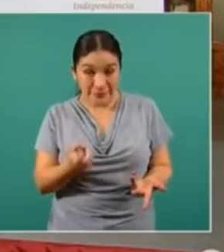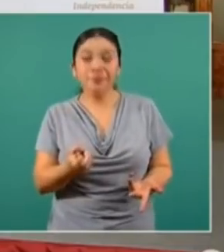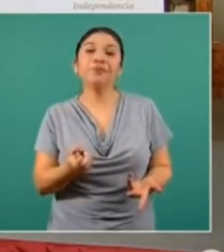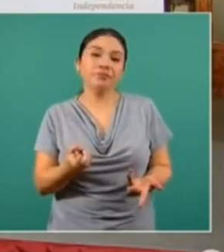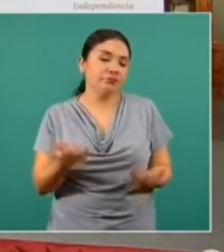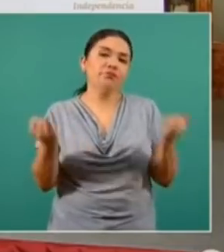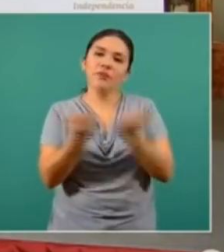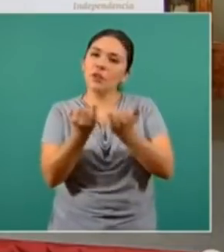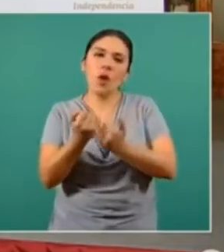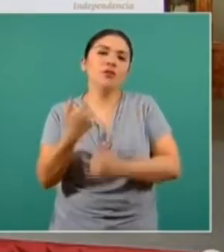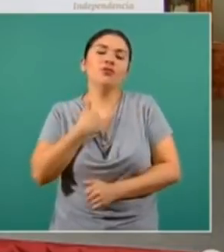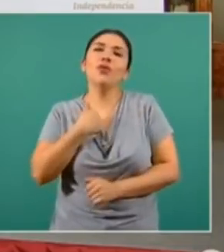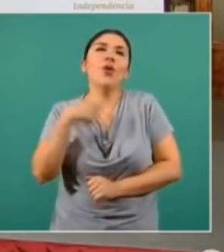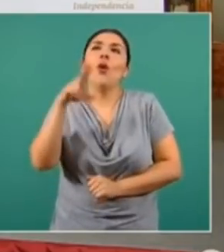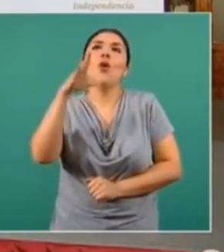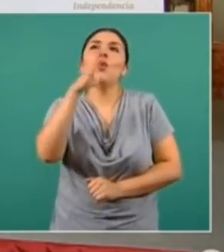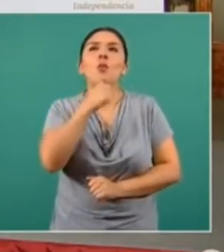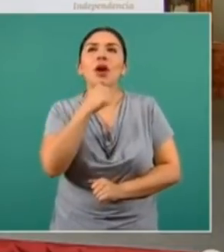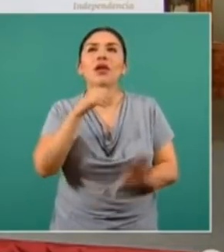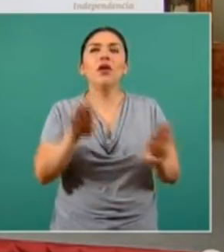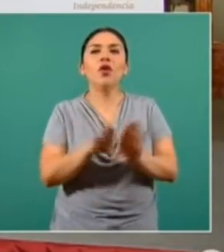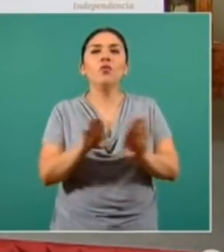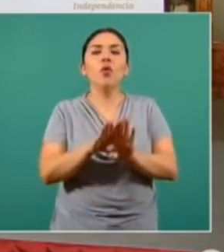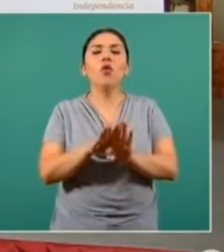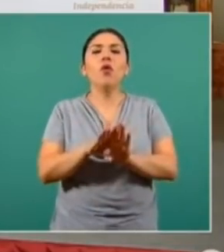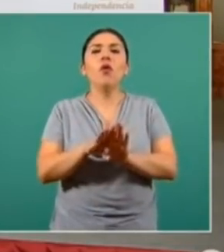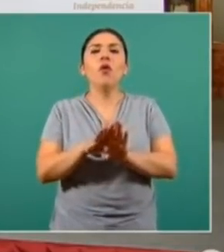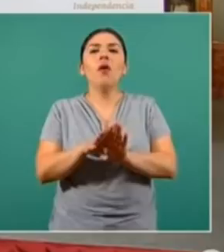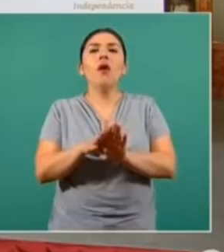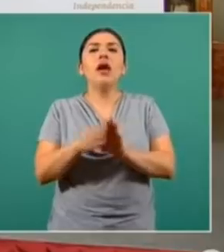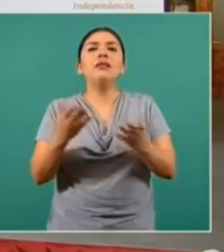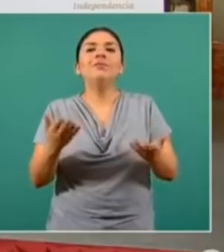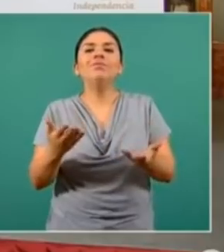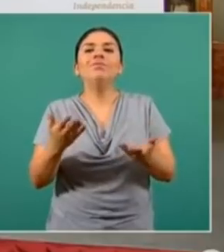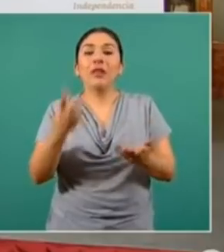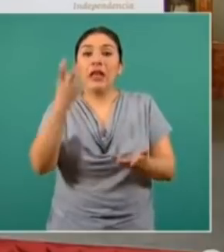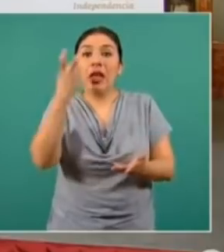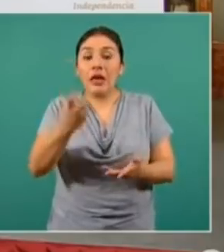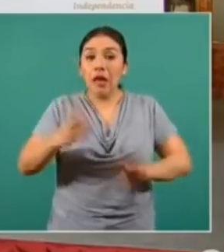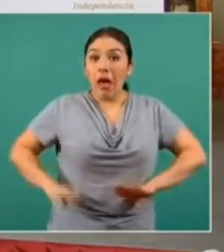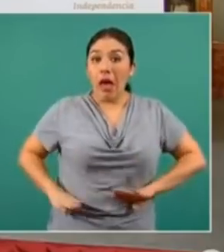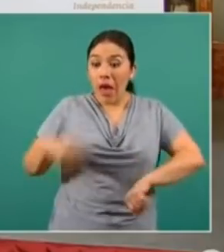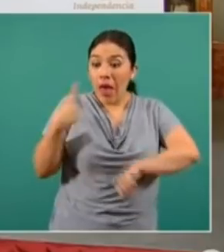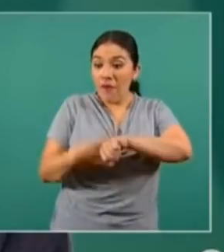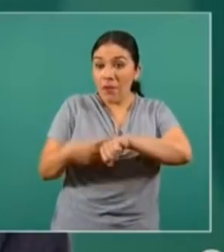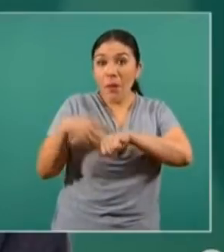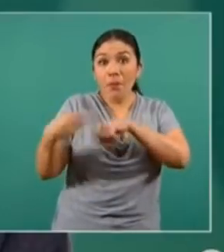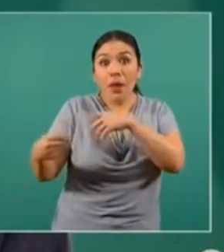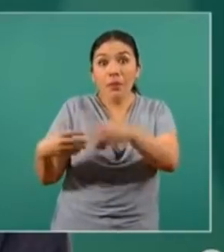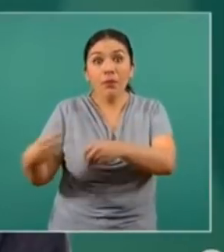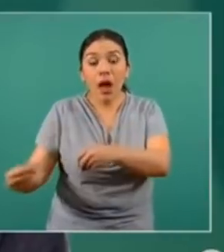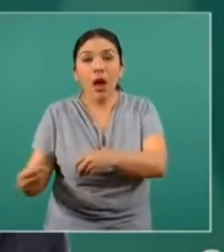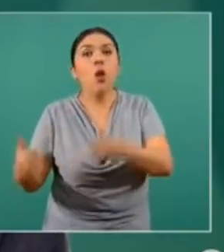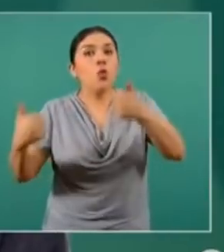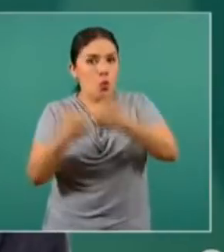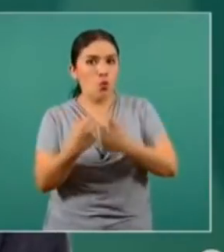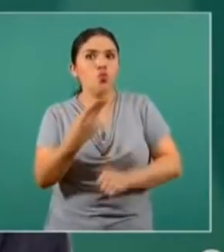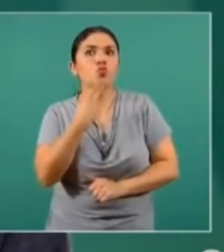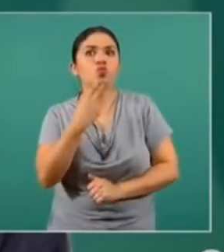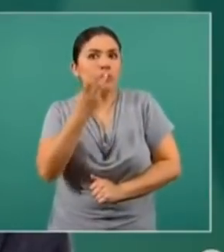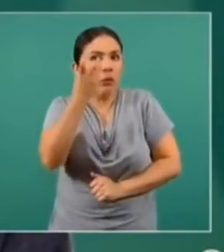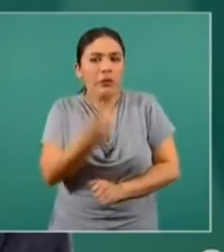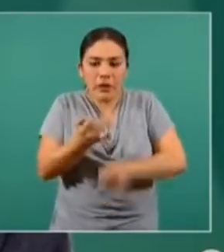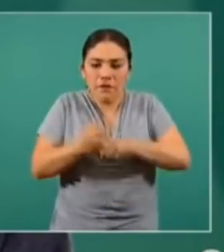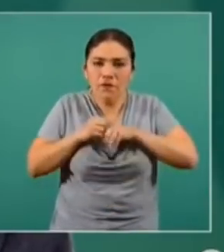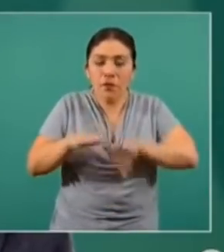no podíamos quedar con esa situación epidémica y no utilizar precisamente ese